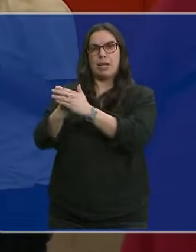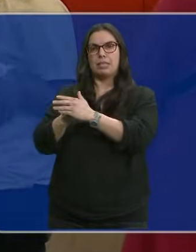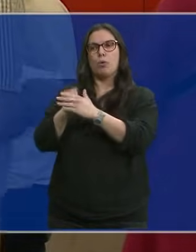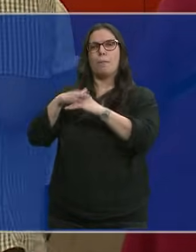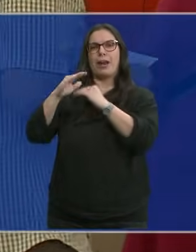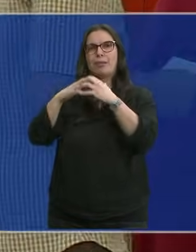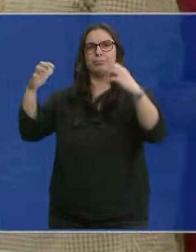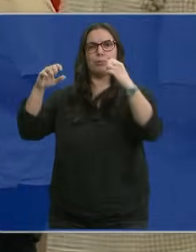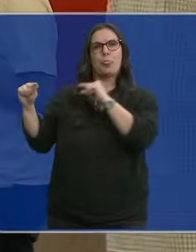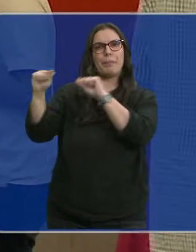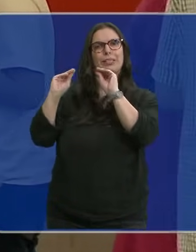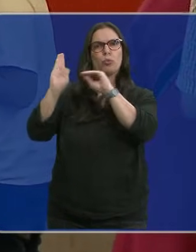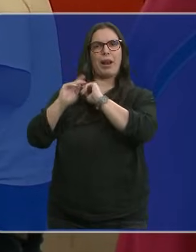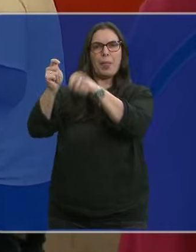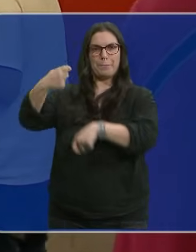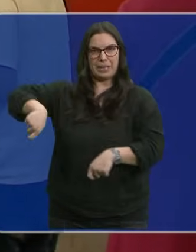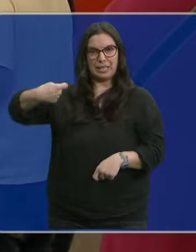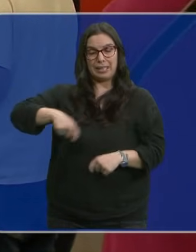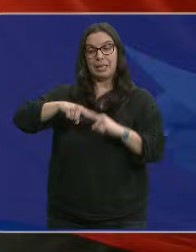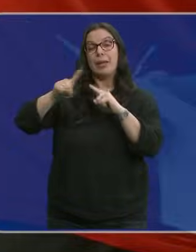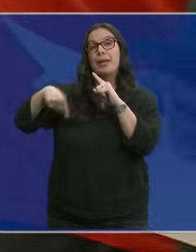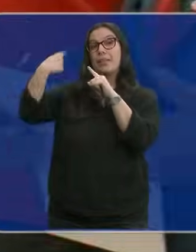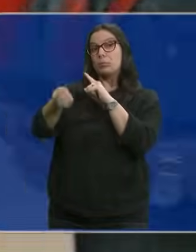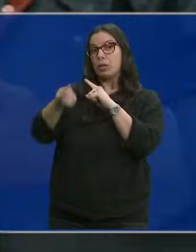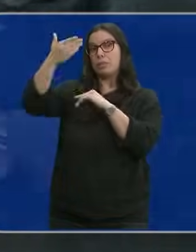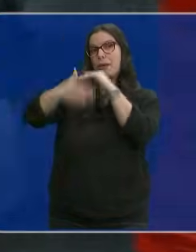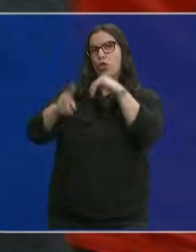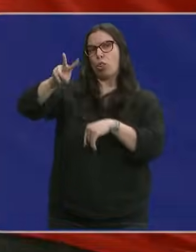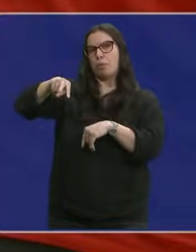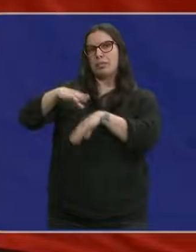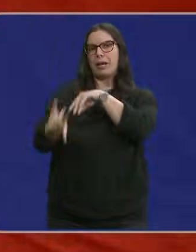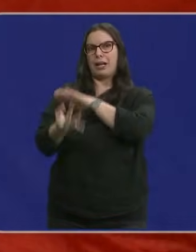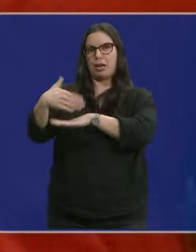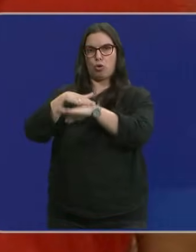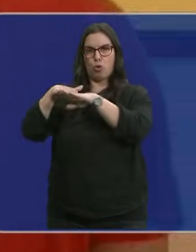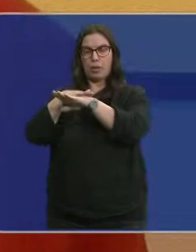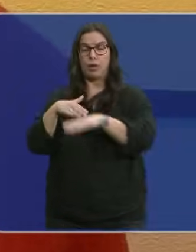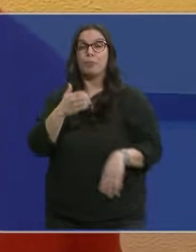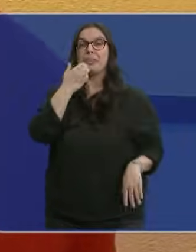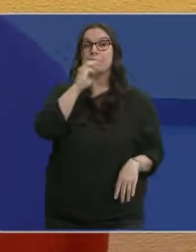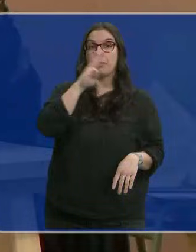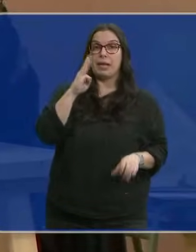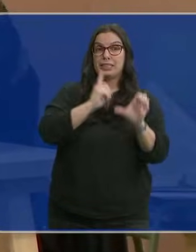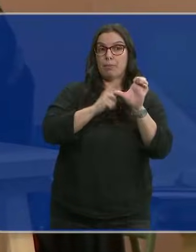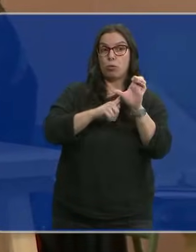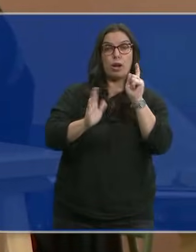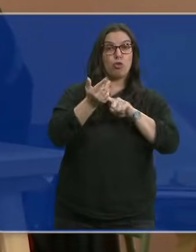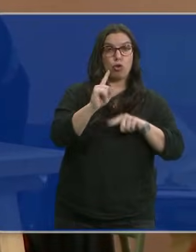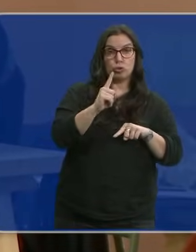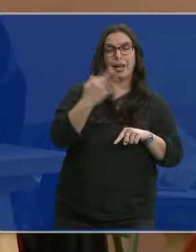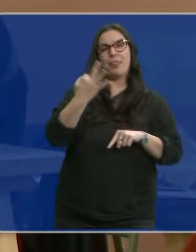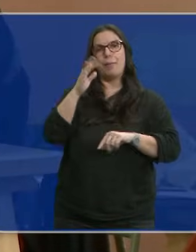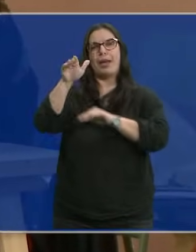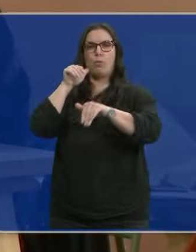pleno de investidura. A partir de esa fecha tienen 2 meses como máximo para formar gobierno. Si el PP extremeño no lo logra,